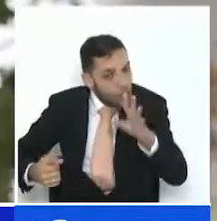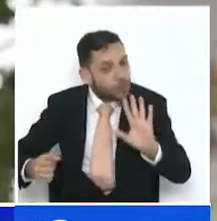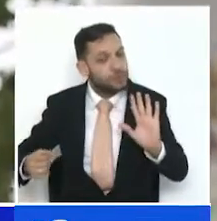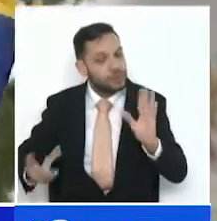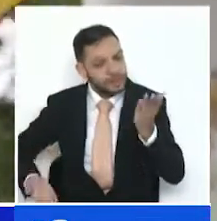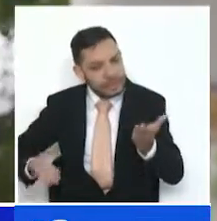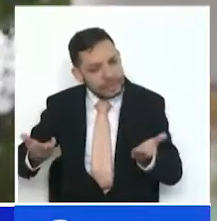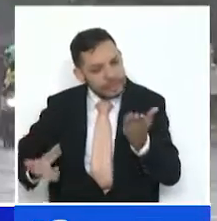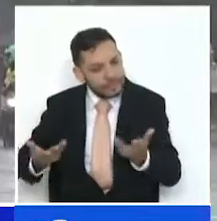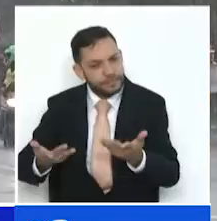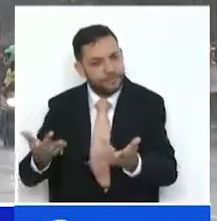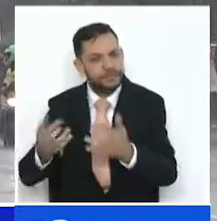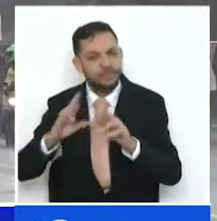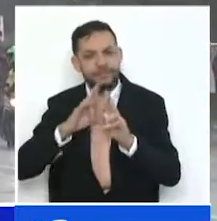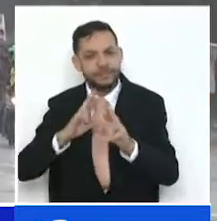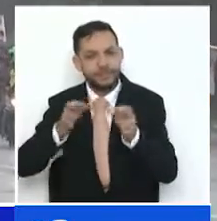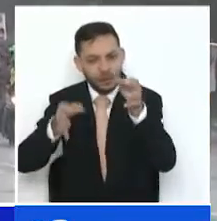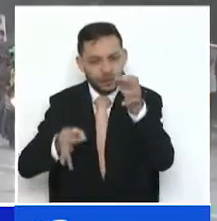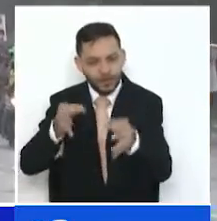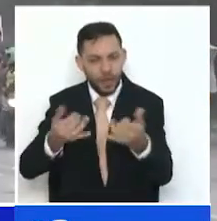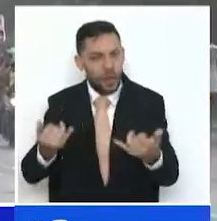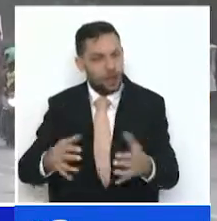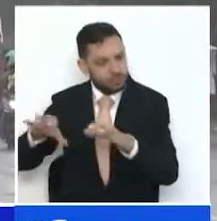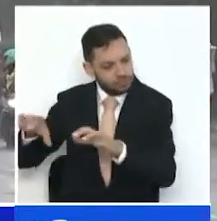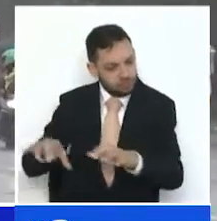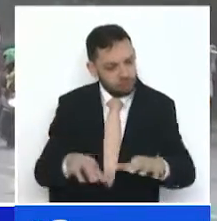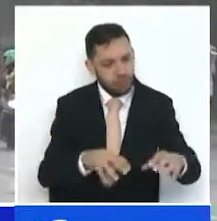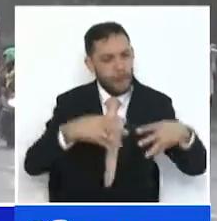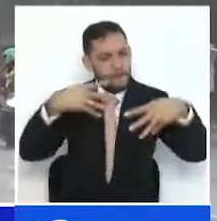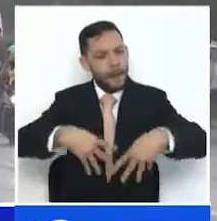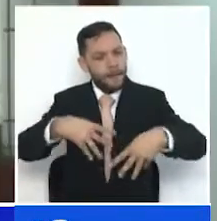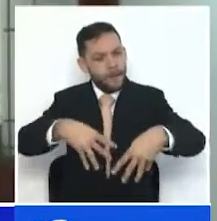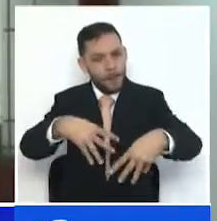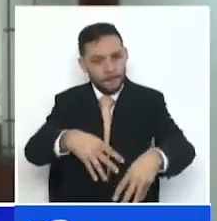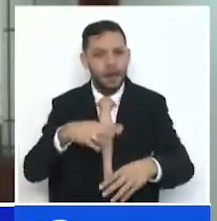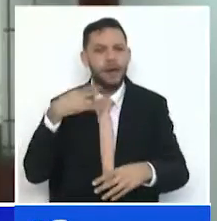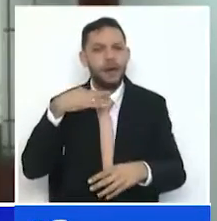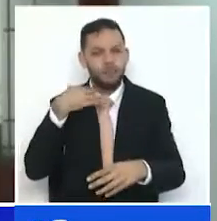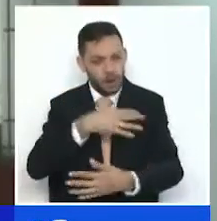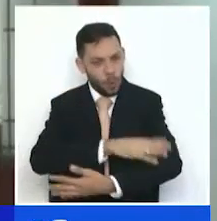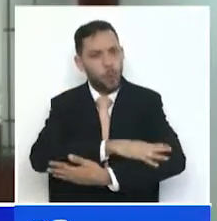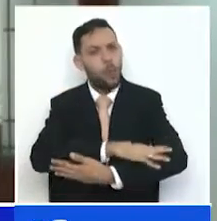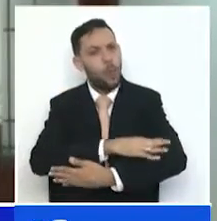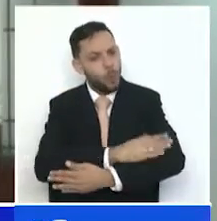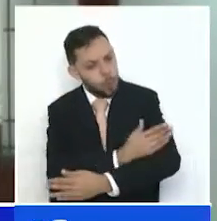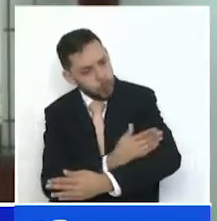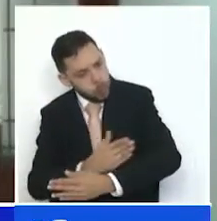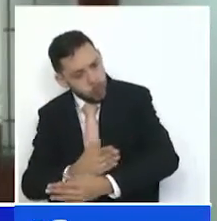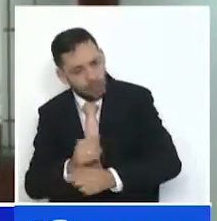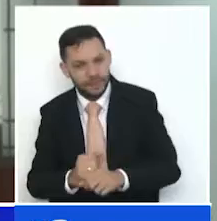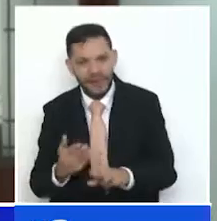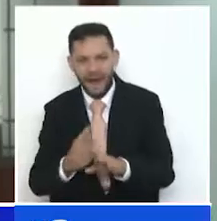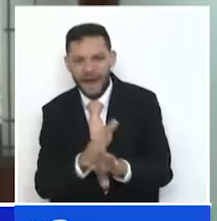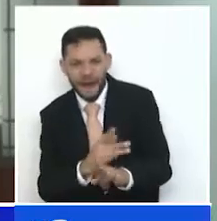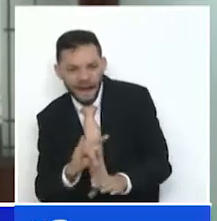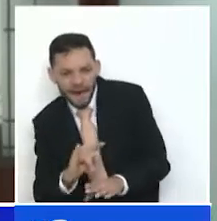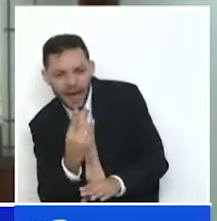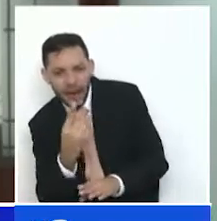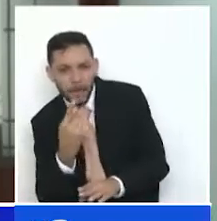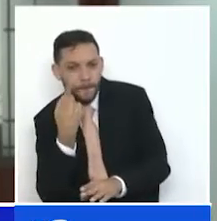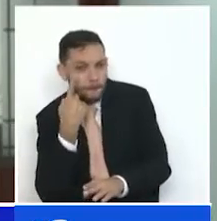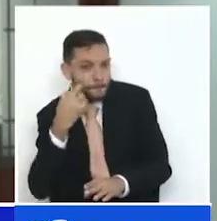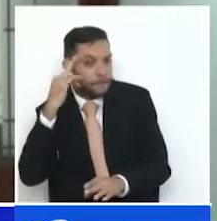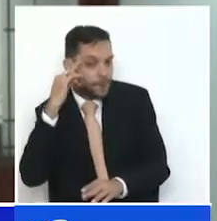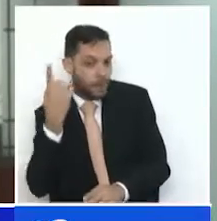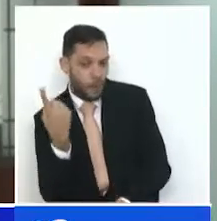se destaca el comportamiento pacífico en la mayoría de manifestaciones. Cuando en las manifestaciones ocurren que se infiltran o